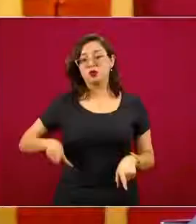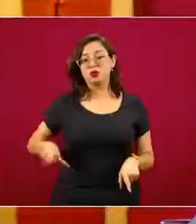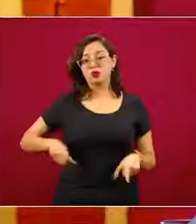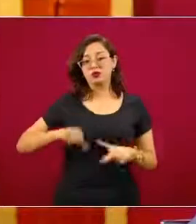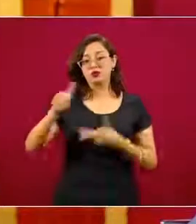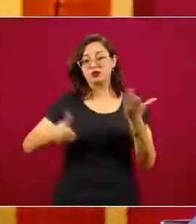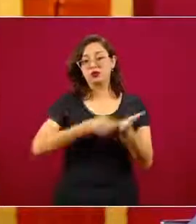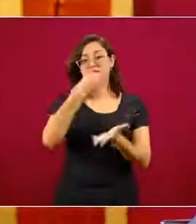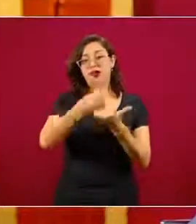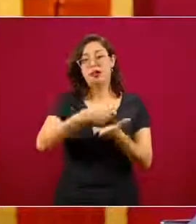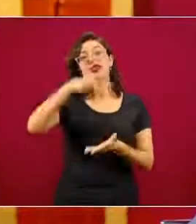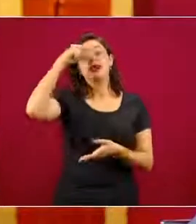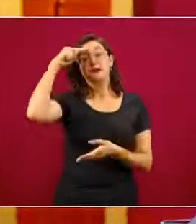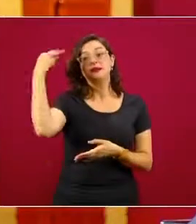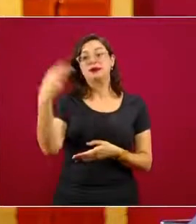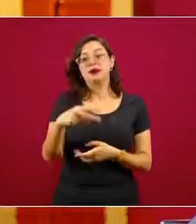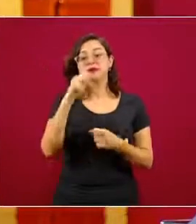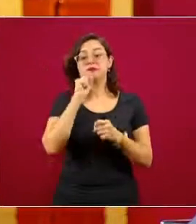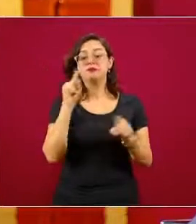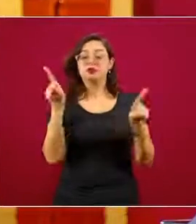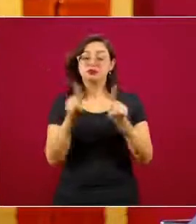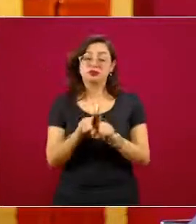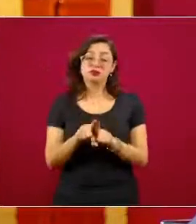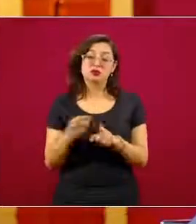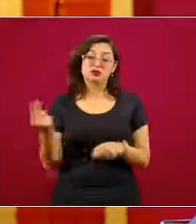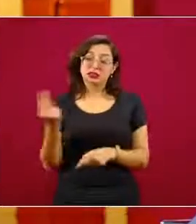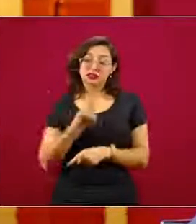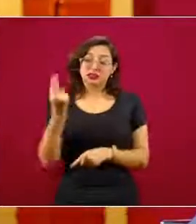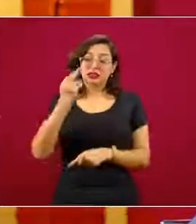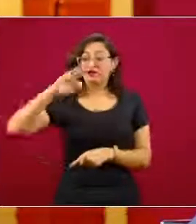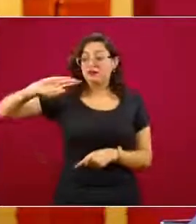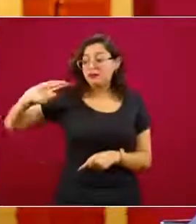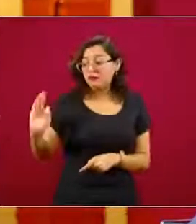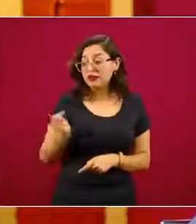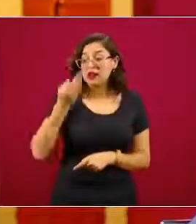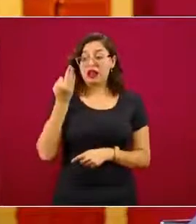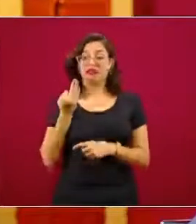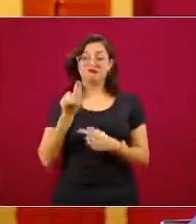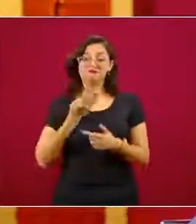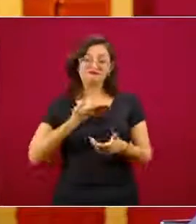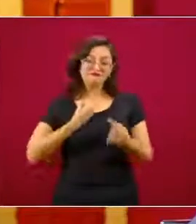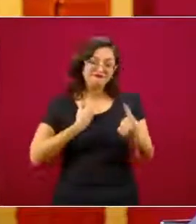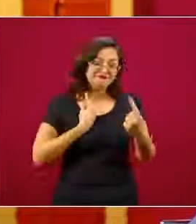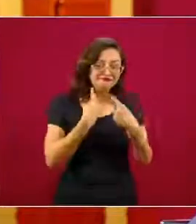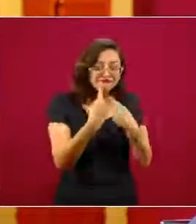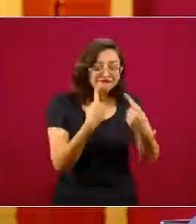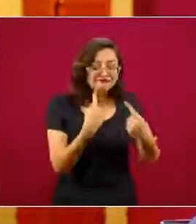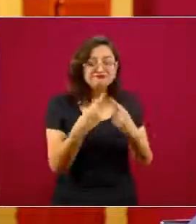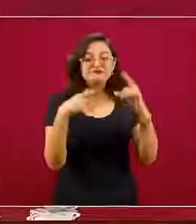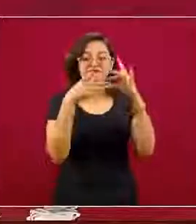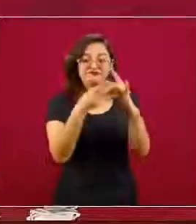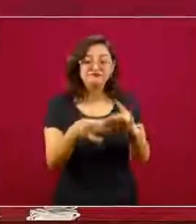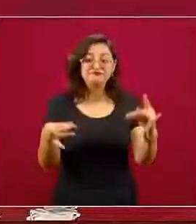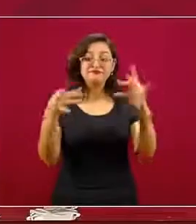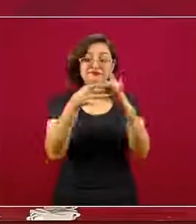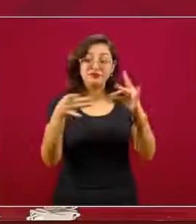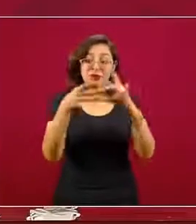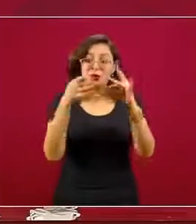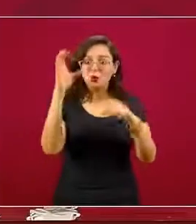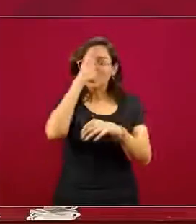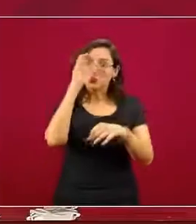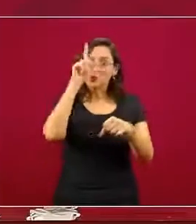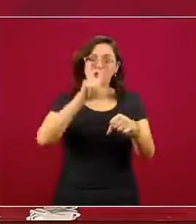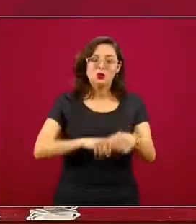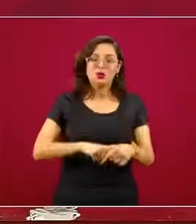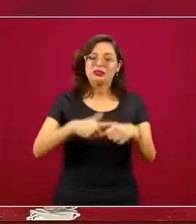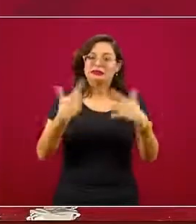en su momento, si se requiere, el apoyo del gobierno federal para lograr este diálogo transcultural con